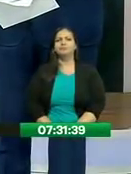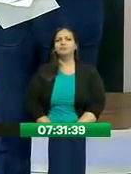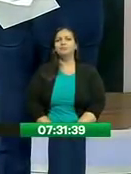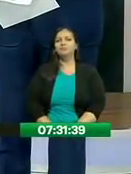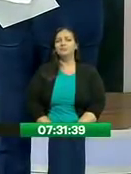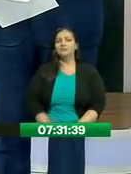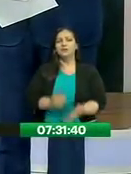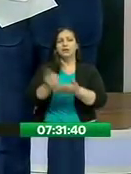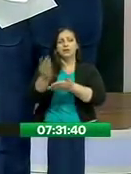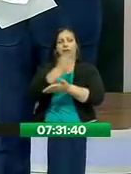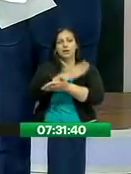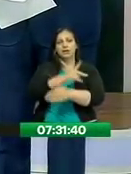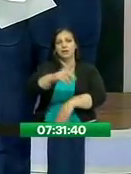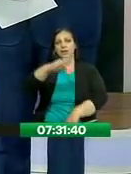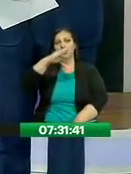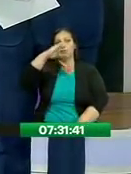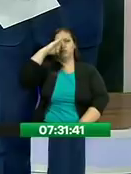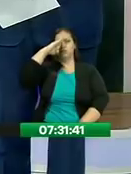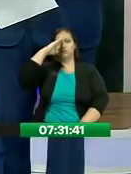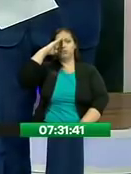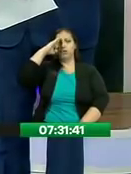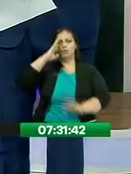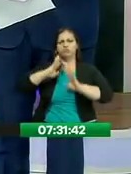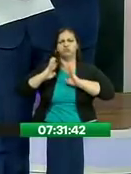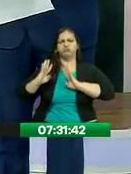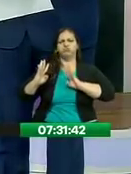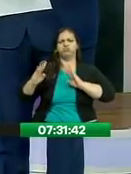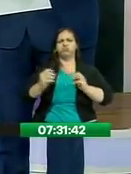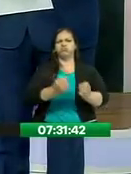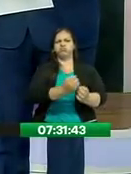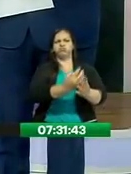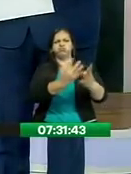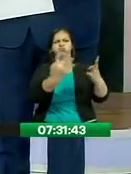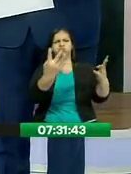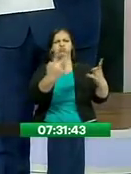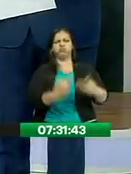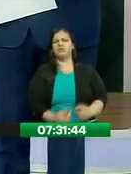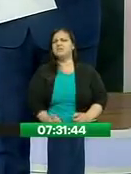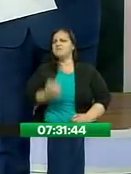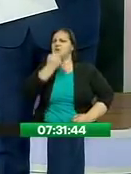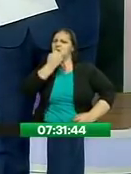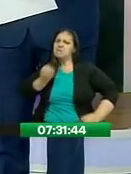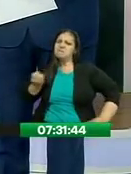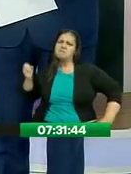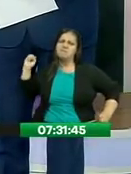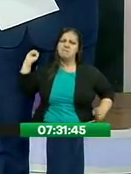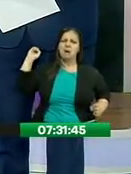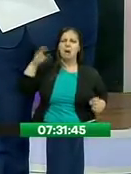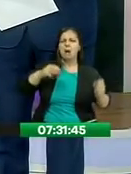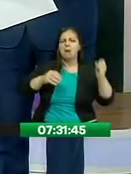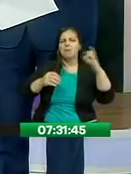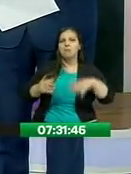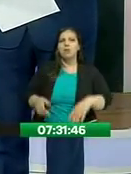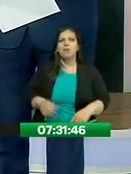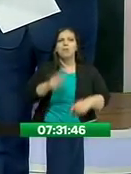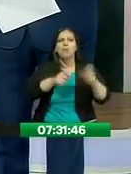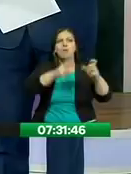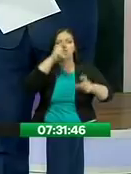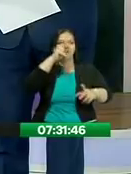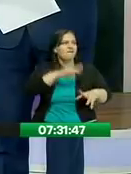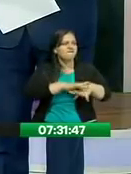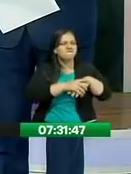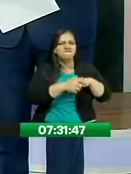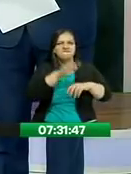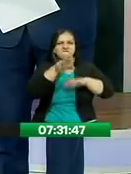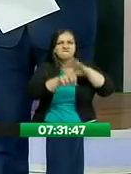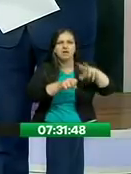varios elementos de la Policía Nacional. Los uniformados combatieron a vándalos y delincuentes durante los disturbios